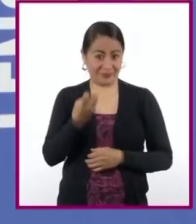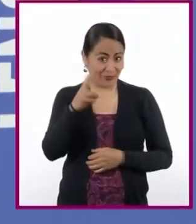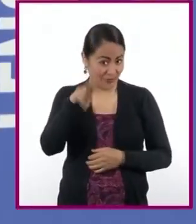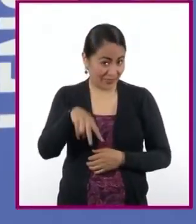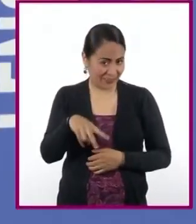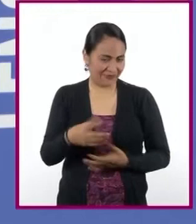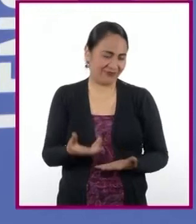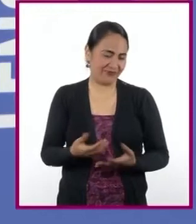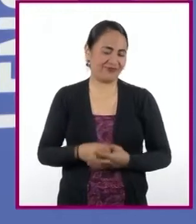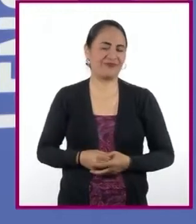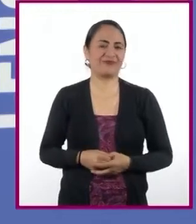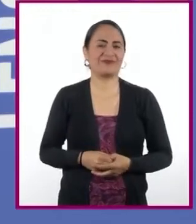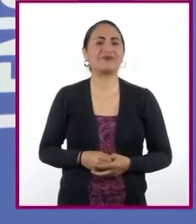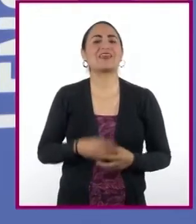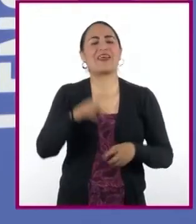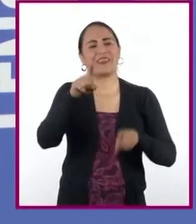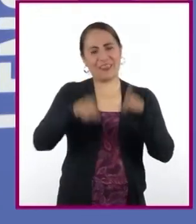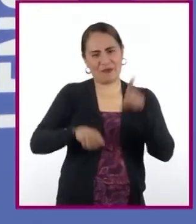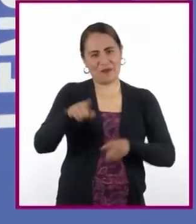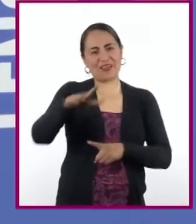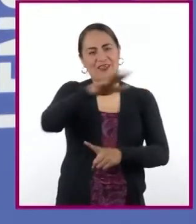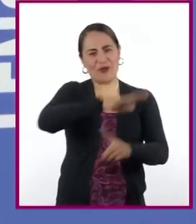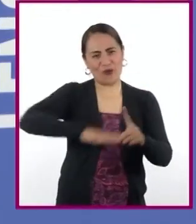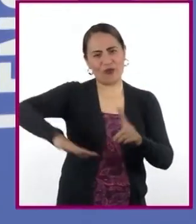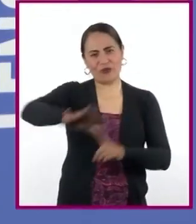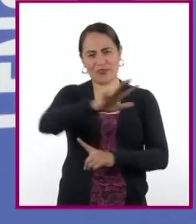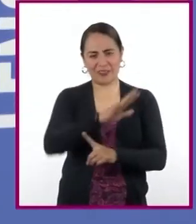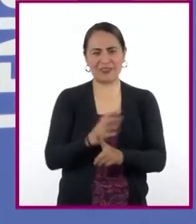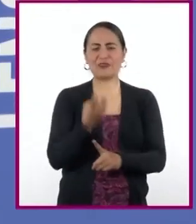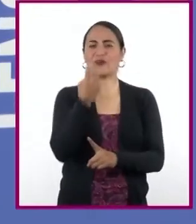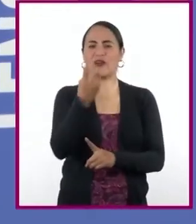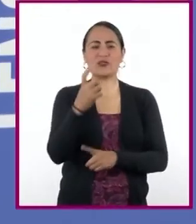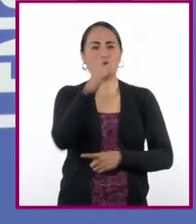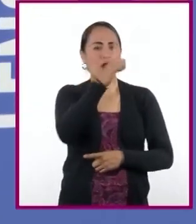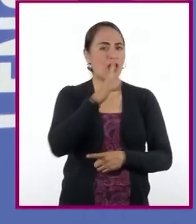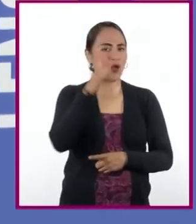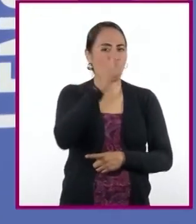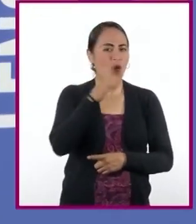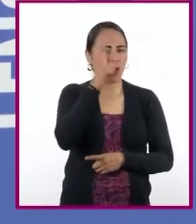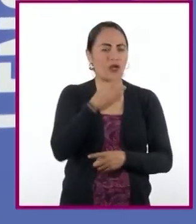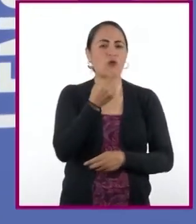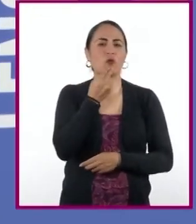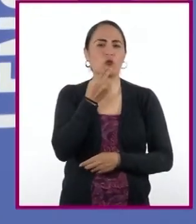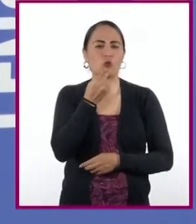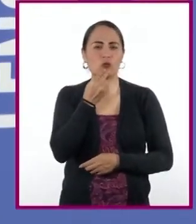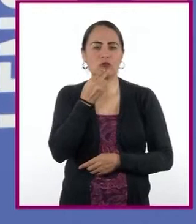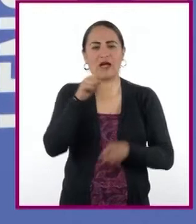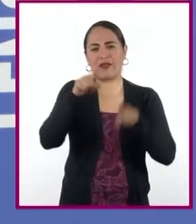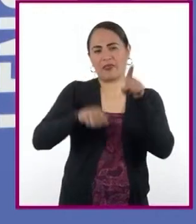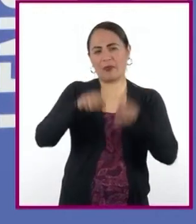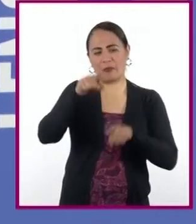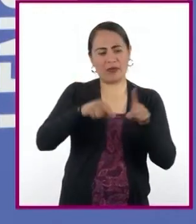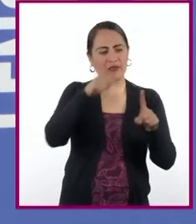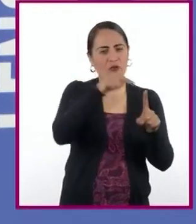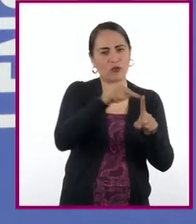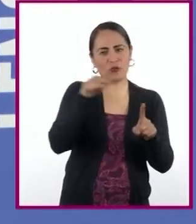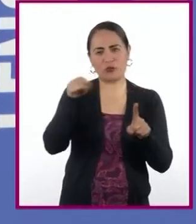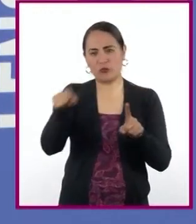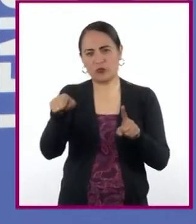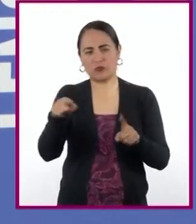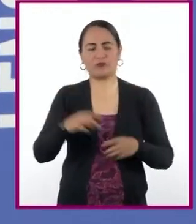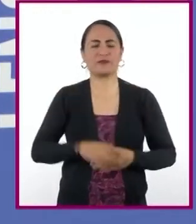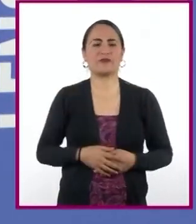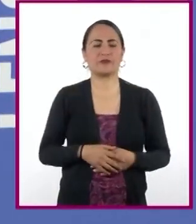duda, el contexto es el factor que determina el tipo de lenguaje que vamos a utilizar ante cada situación a la que nos